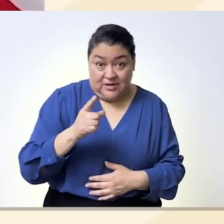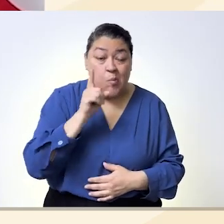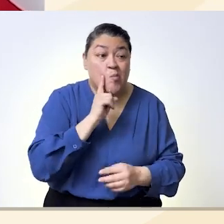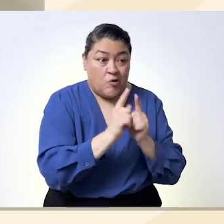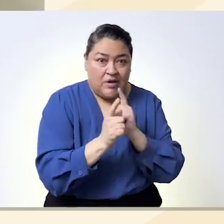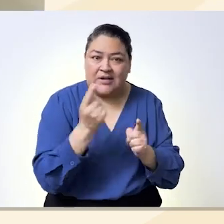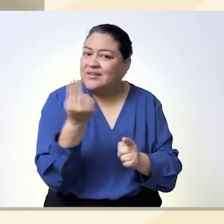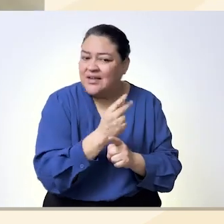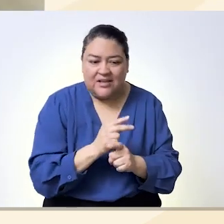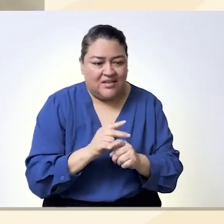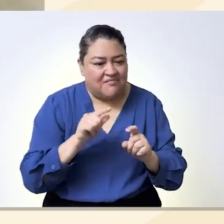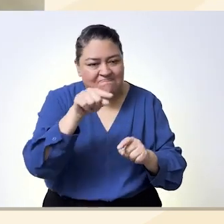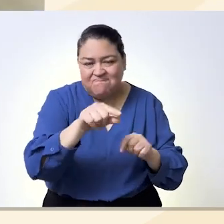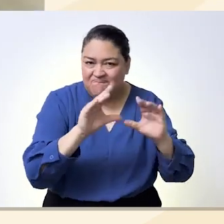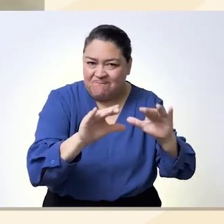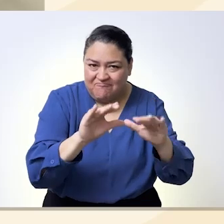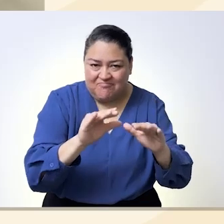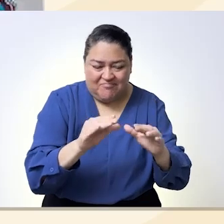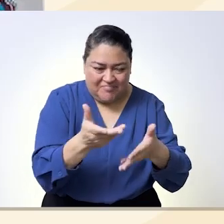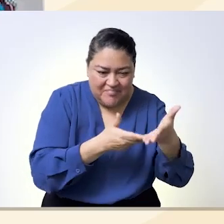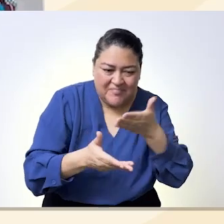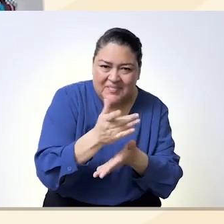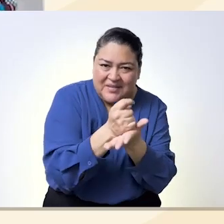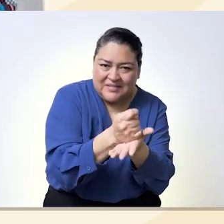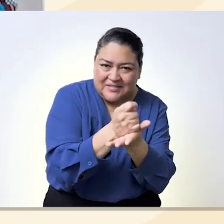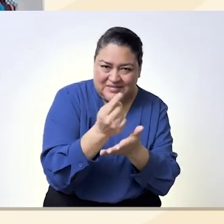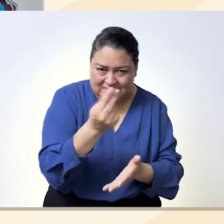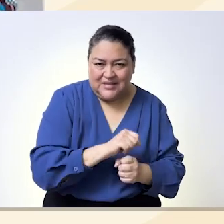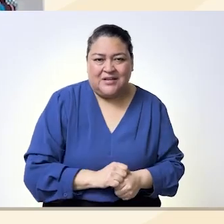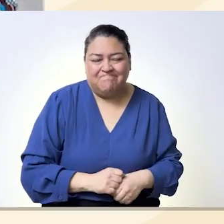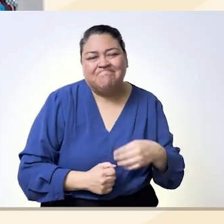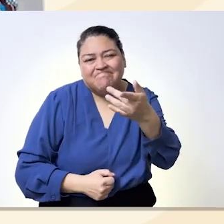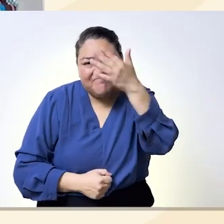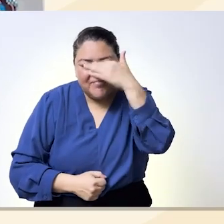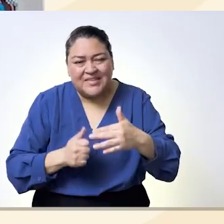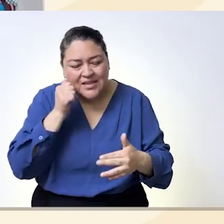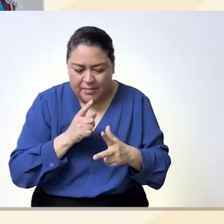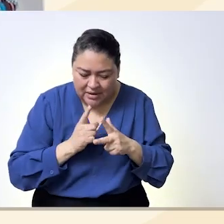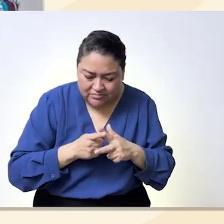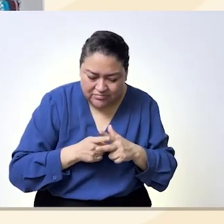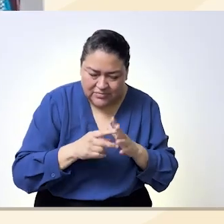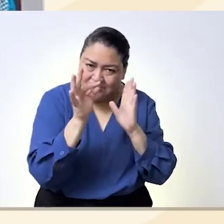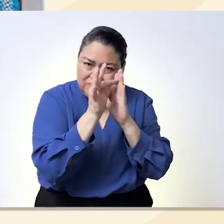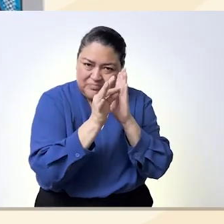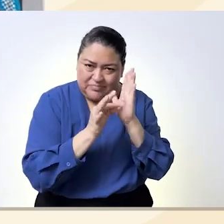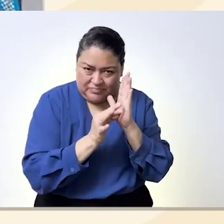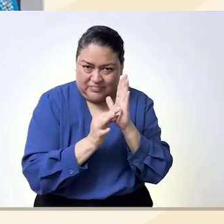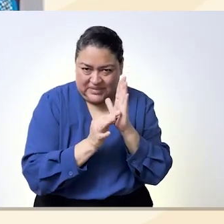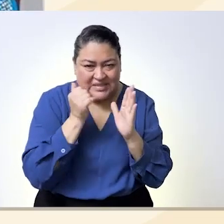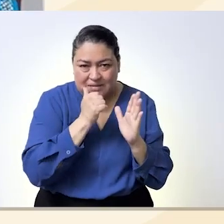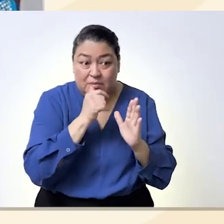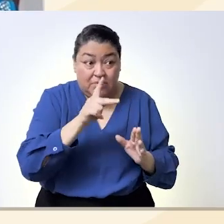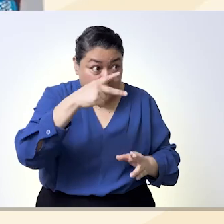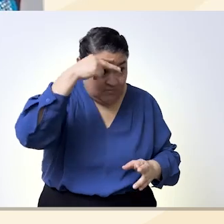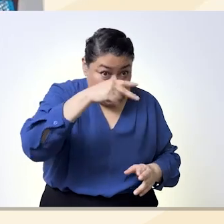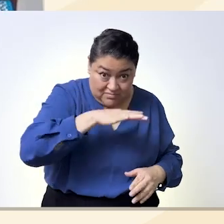que al sistema le gustan mucho las cifras y la onda es que no hay los parámetros para medir a nuestras poblaciones.